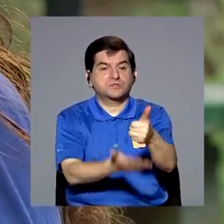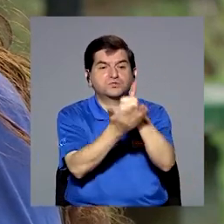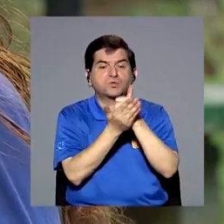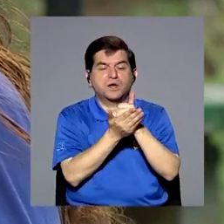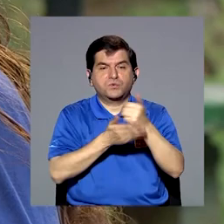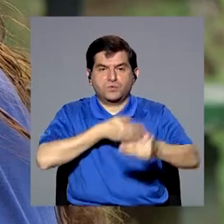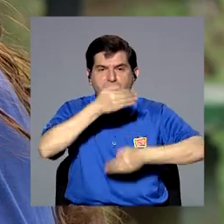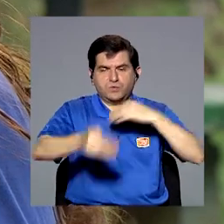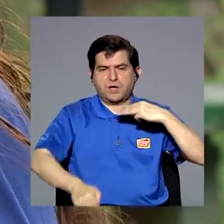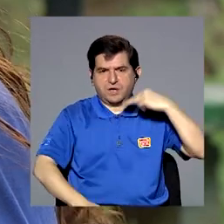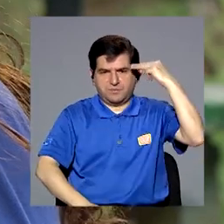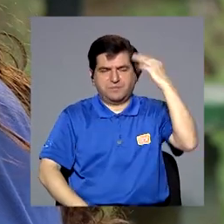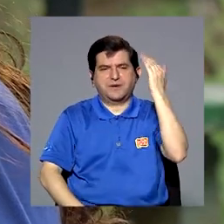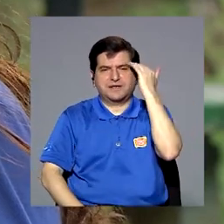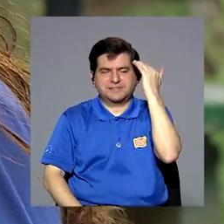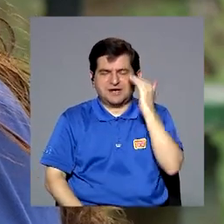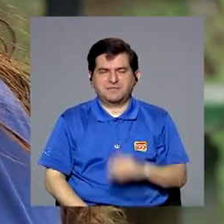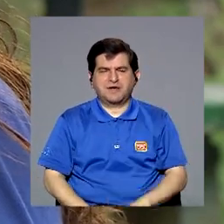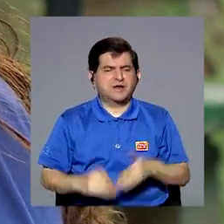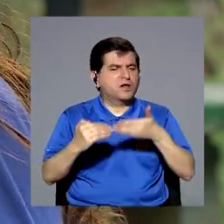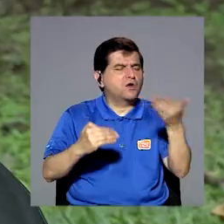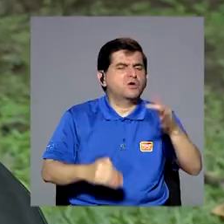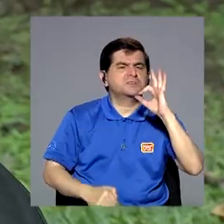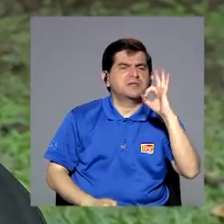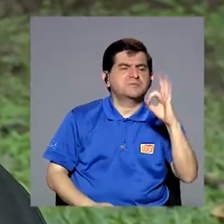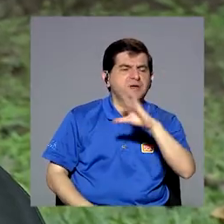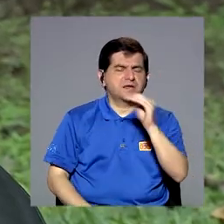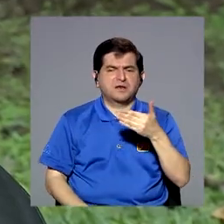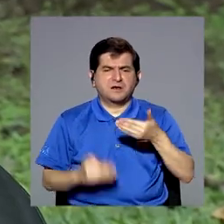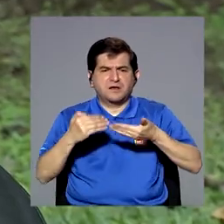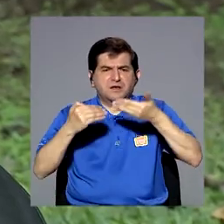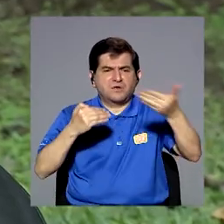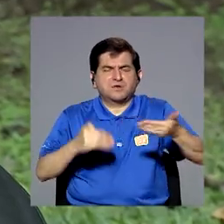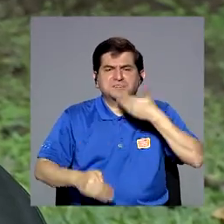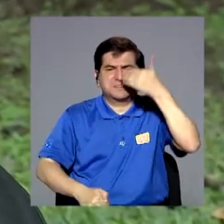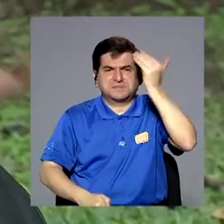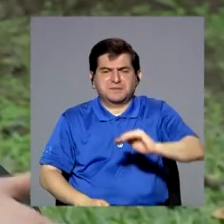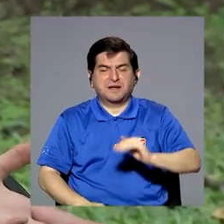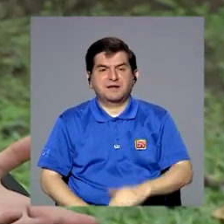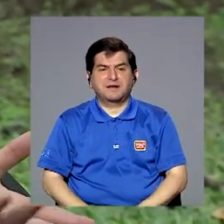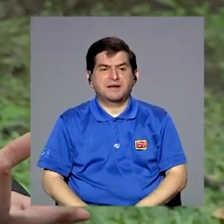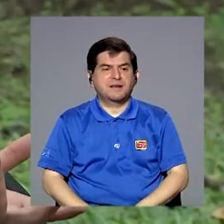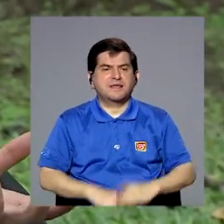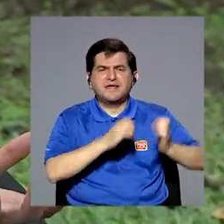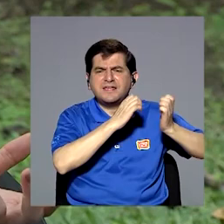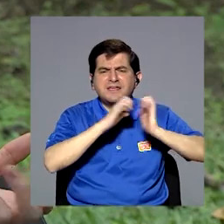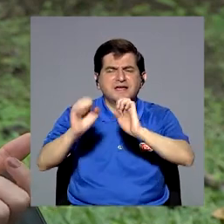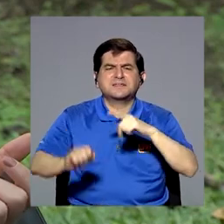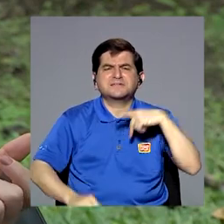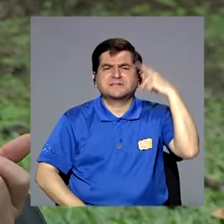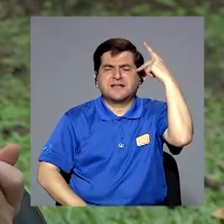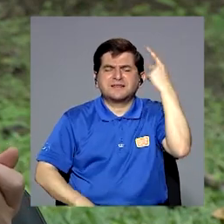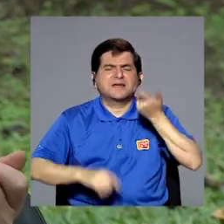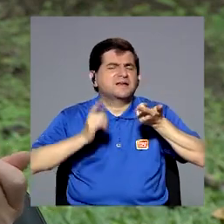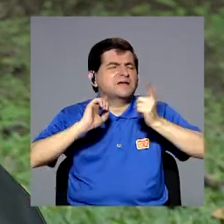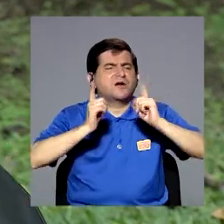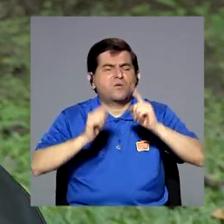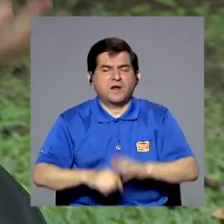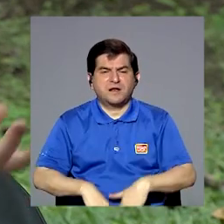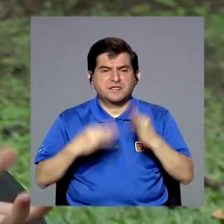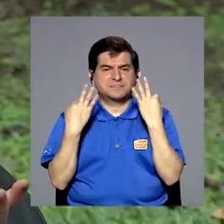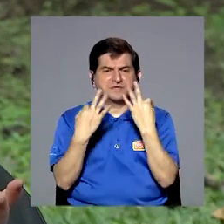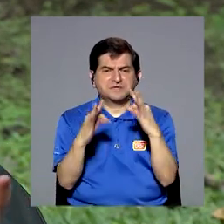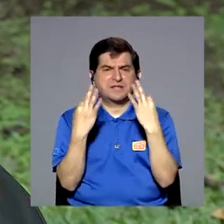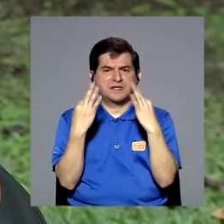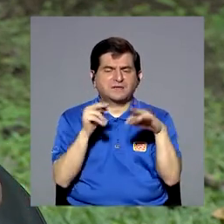madurar, a saber qué está bien y qué está mal. ¿Y qué estrategias o qué acciones podrían hacer los padres, por ejemplo, para